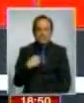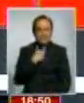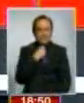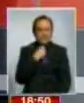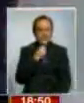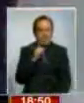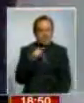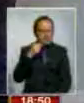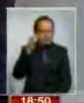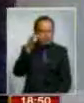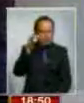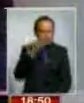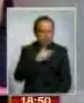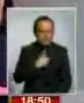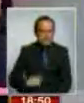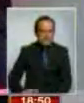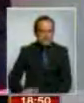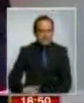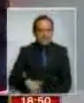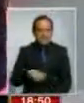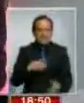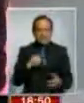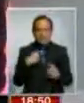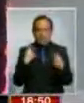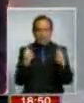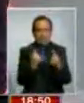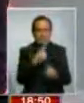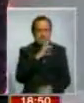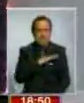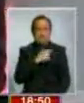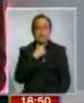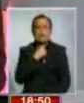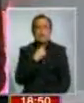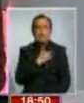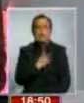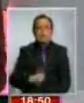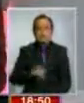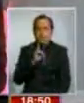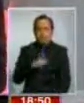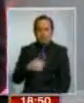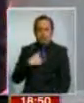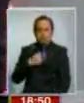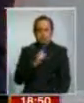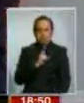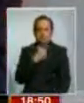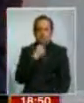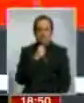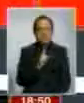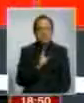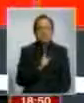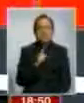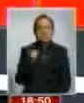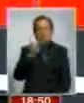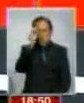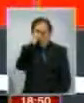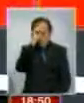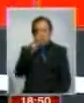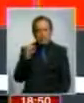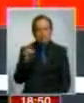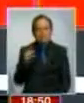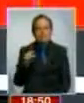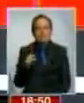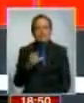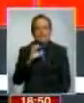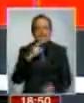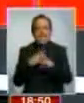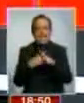presidenciales? Mira, en Chile todos tienen intenciones presidenciales, salvo yo. Pero, ¿usted qué le parece que el